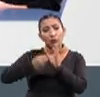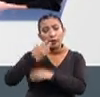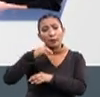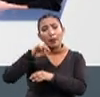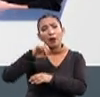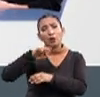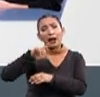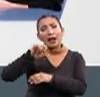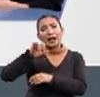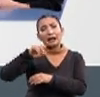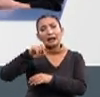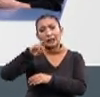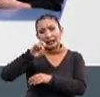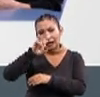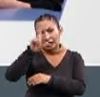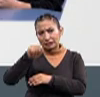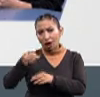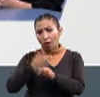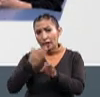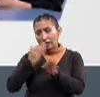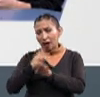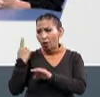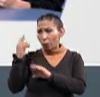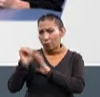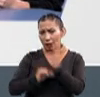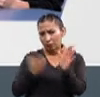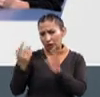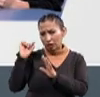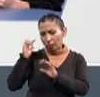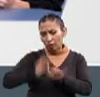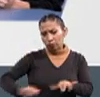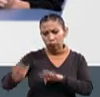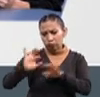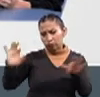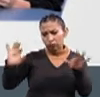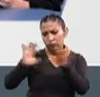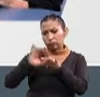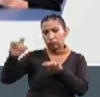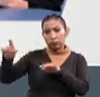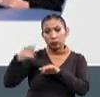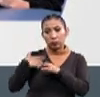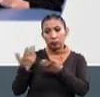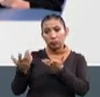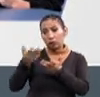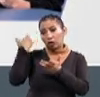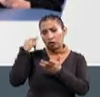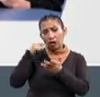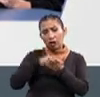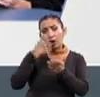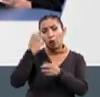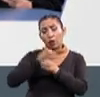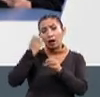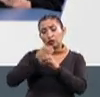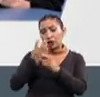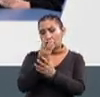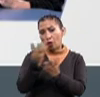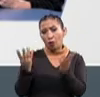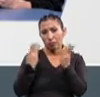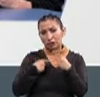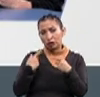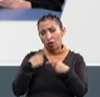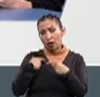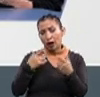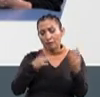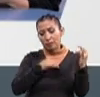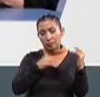Manuel Enríquez. Uh-huh. Actualmente, bueno, hace como un mes acabo de tocar con el Tambuco, no sé si ubican el cuarteto de percusiones, sí, así sí,